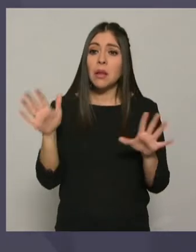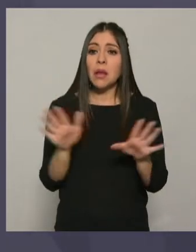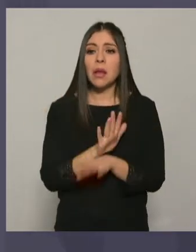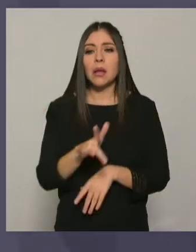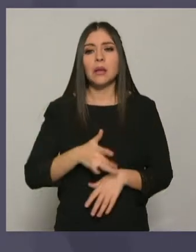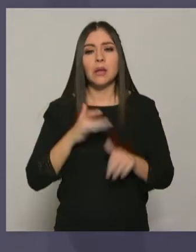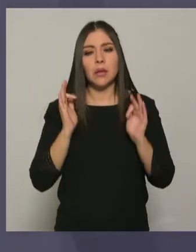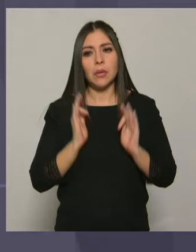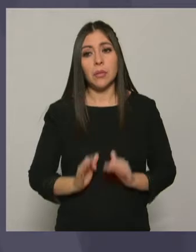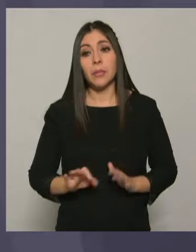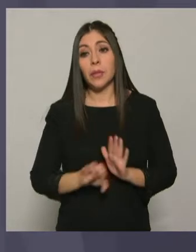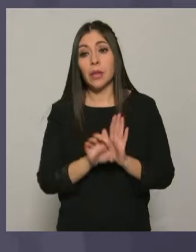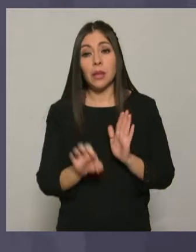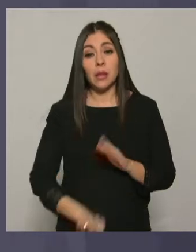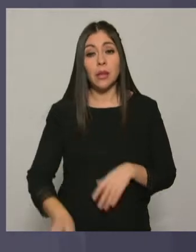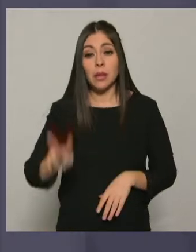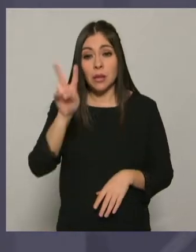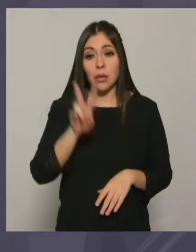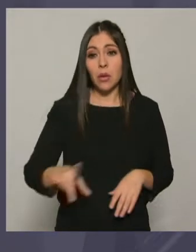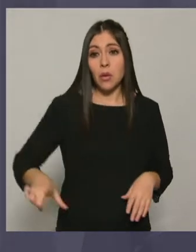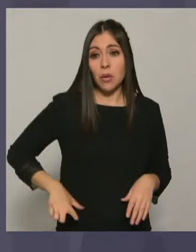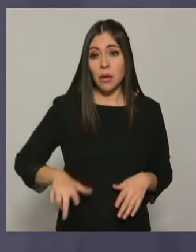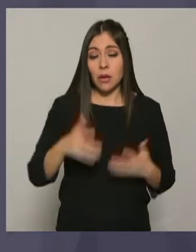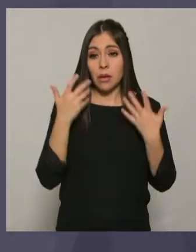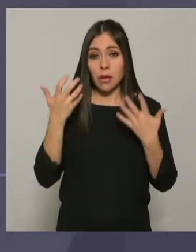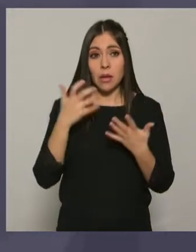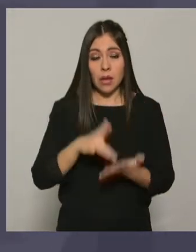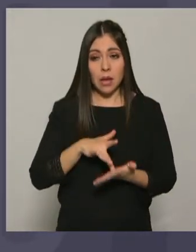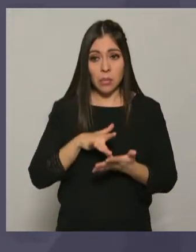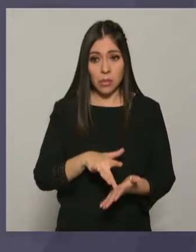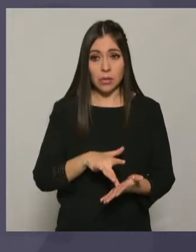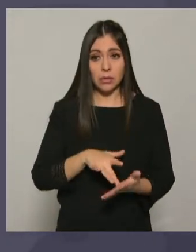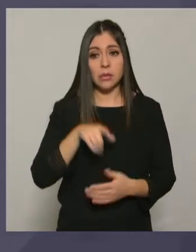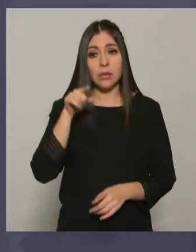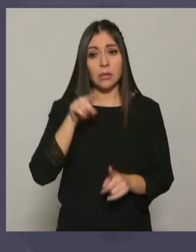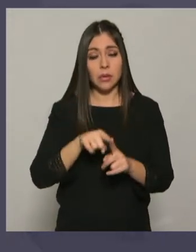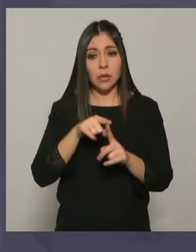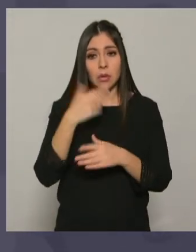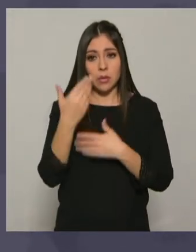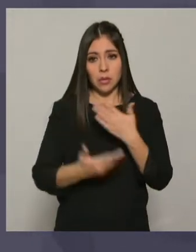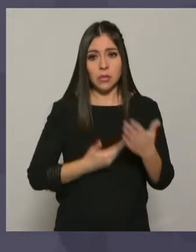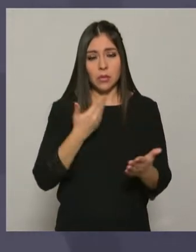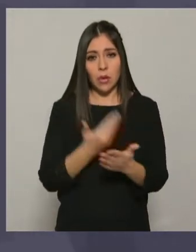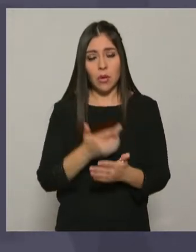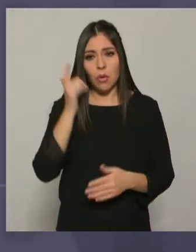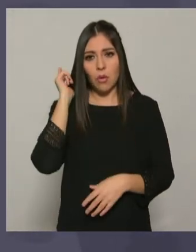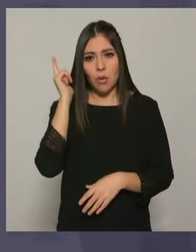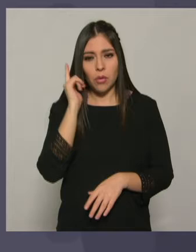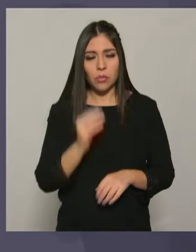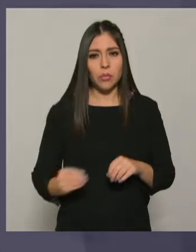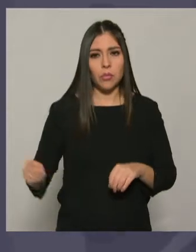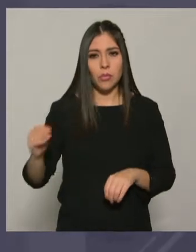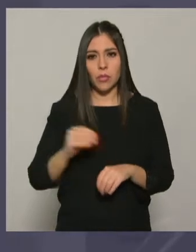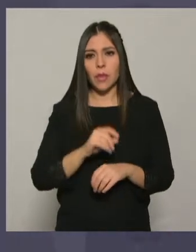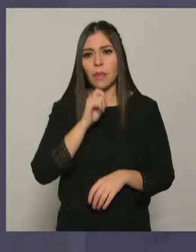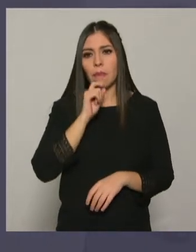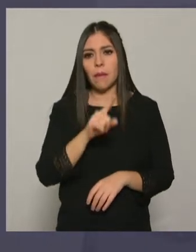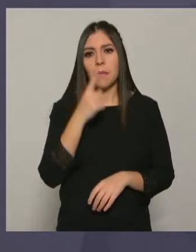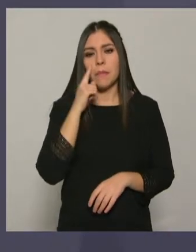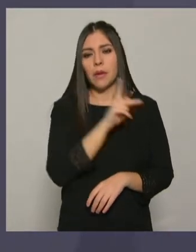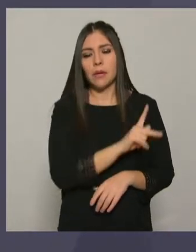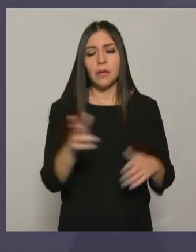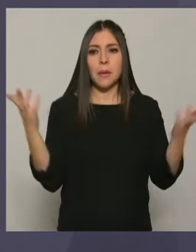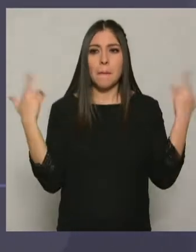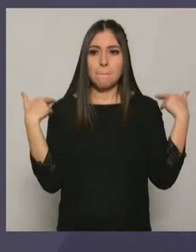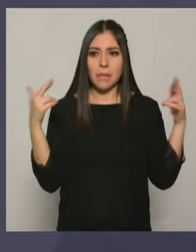muy importante, si de veras el gobierno quiere acompañar esto, esa iniciativa, yo sí quisiera que lo incluyeran también al profesorado